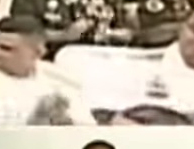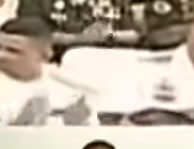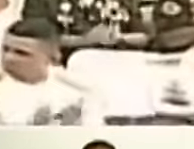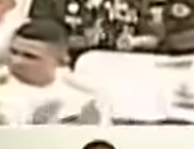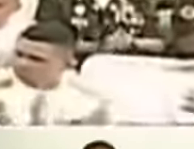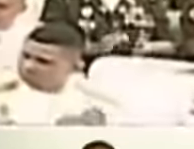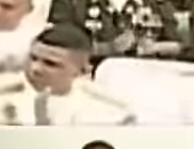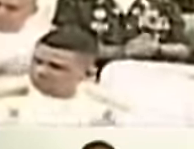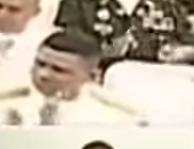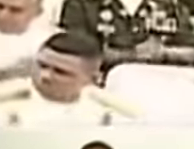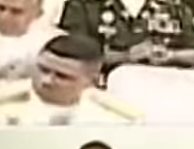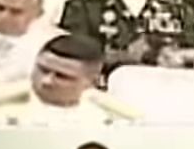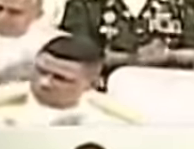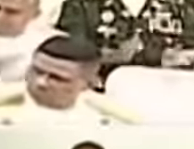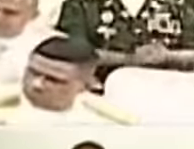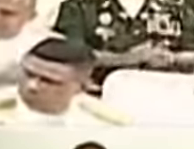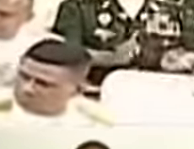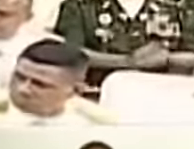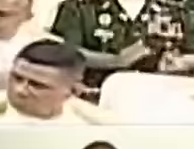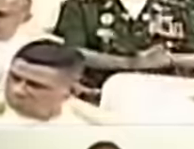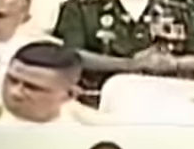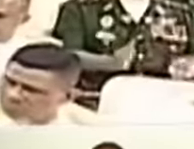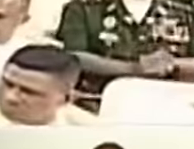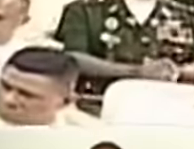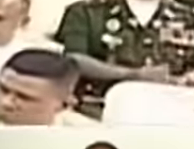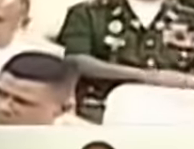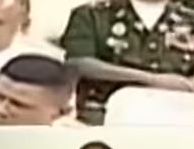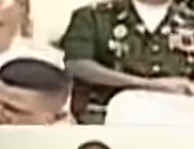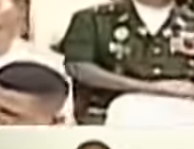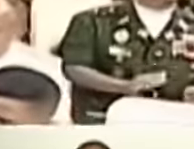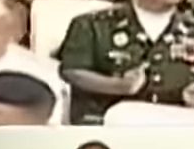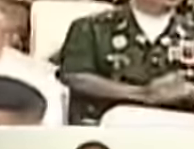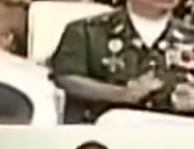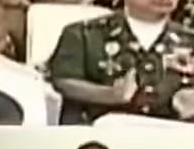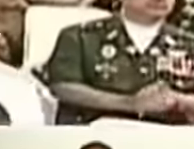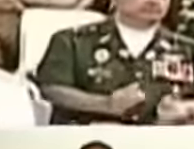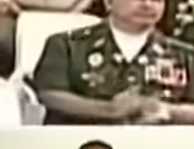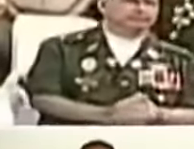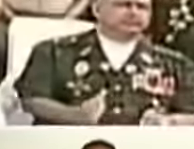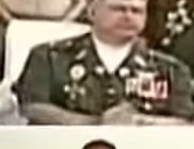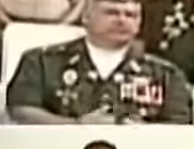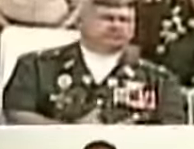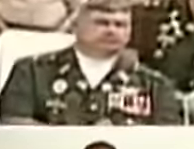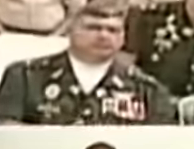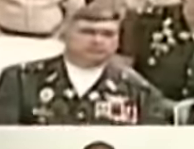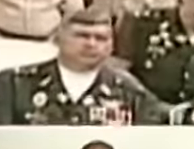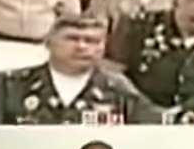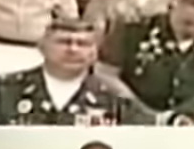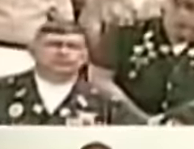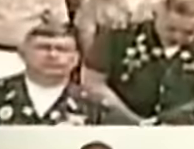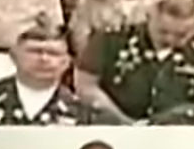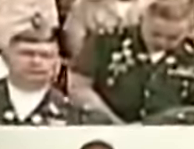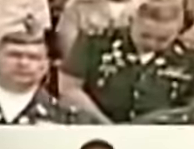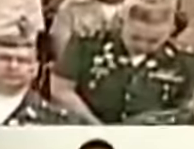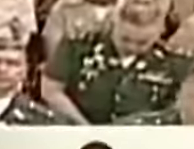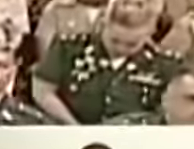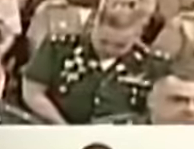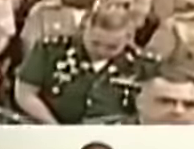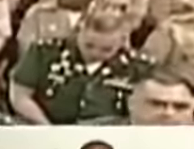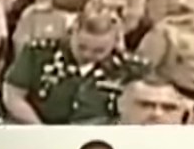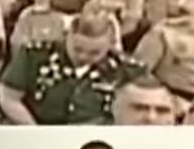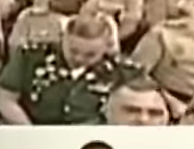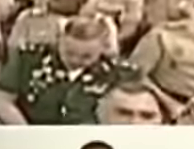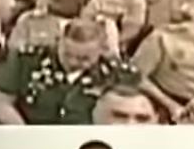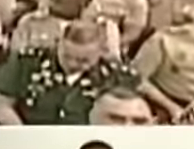Se lleva donde hay que llevarlo. Que decida el pueblo el destino de nuestra patria. Que decida el pueblo